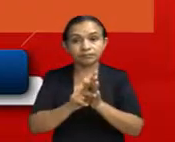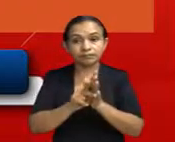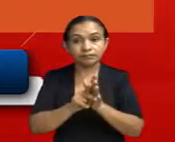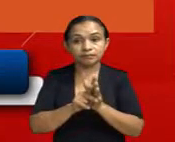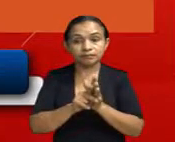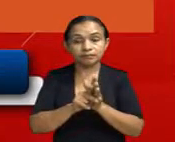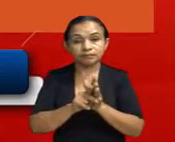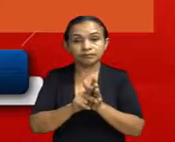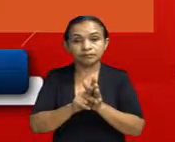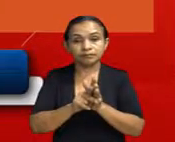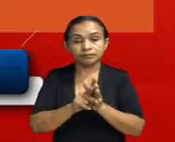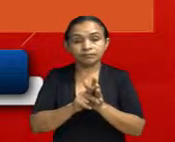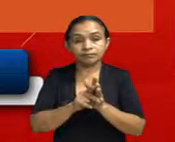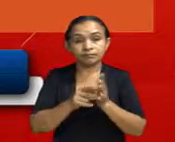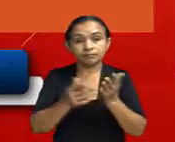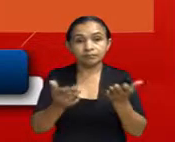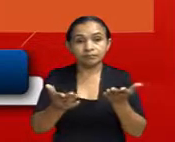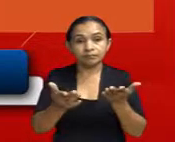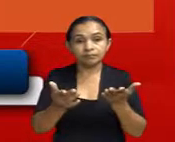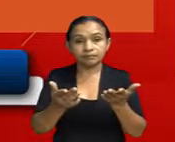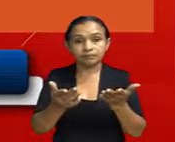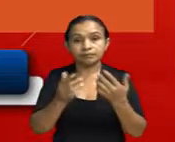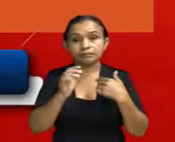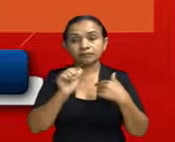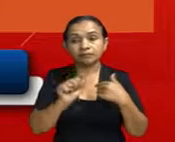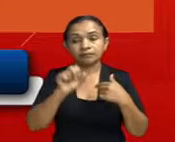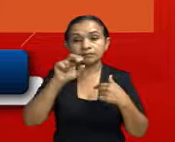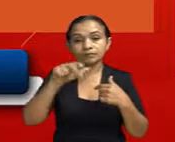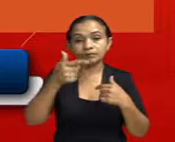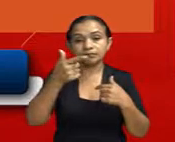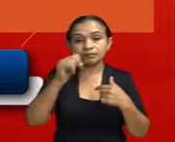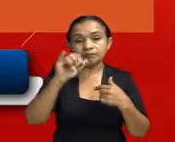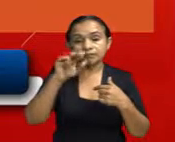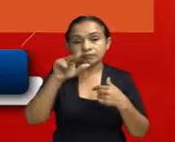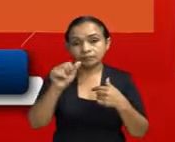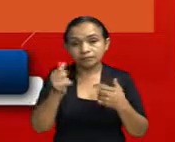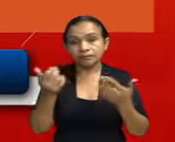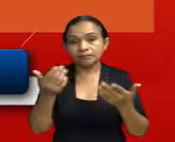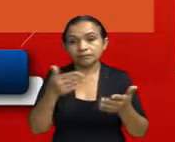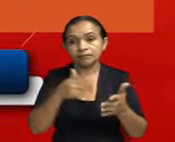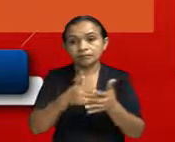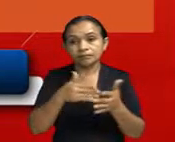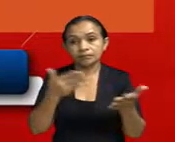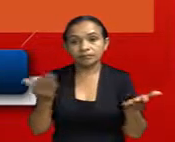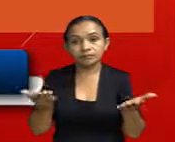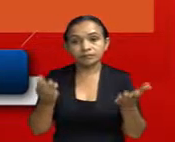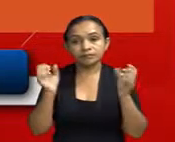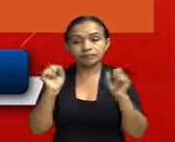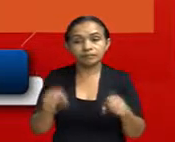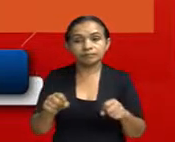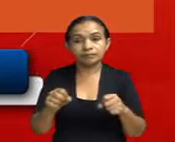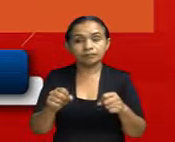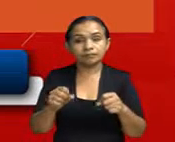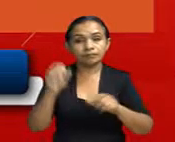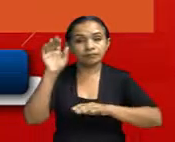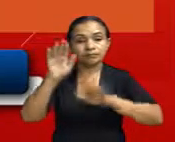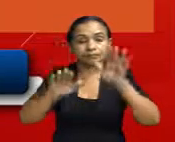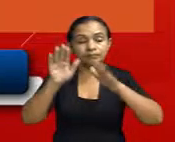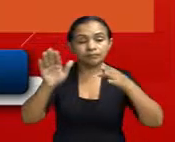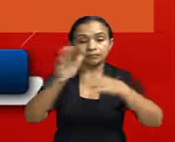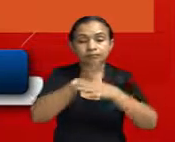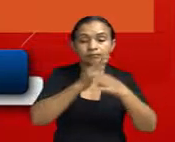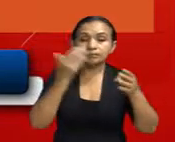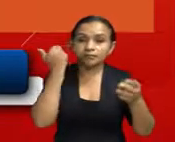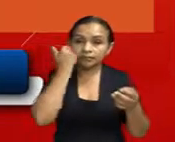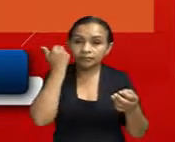dé una angina de pecho. Sí, una obstrucción de la arteria. Sí, en ciertas enfermedades hematológicas